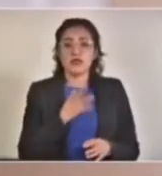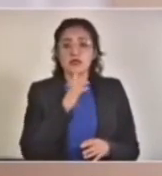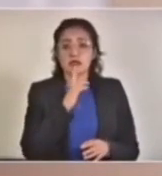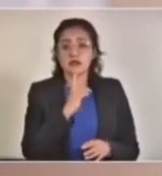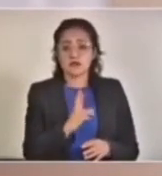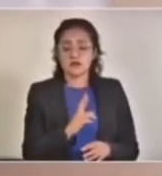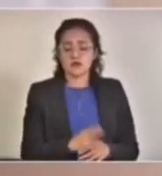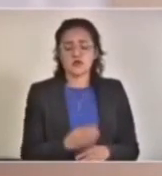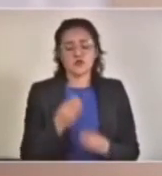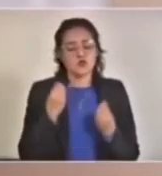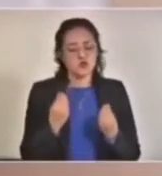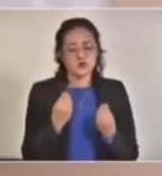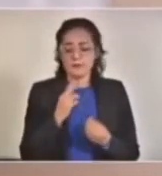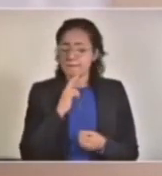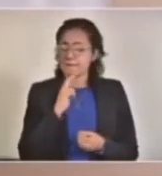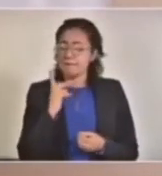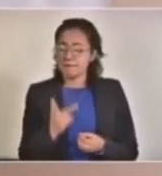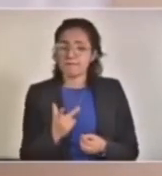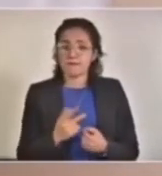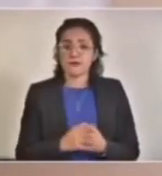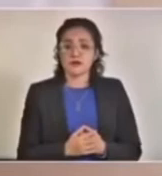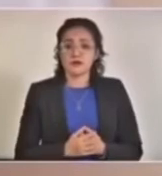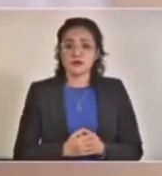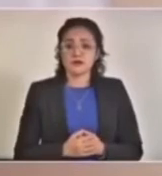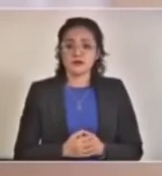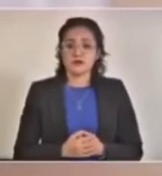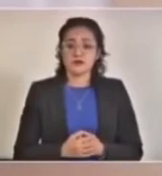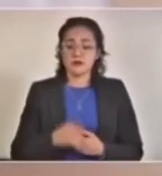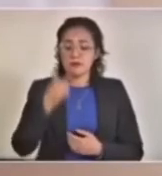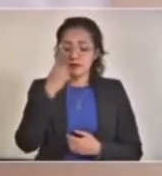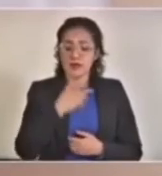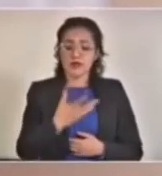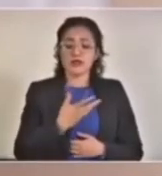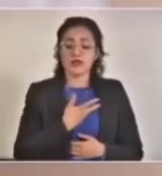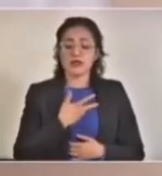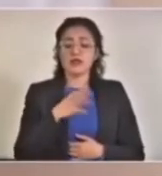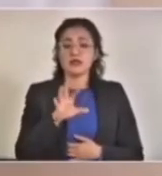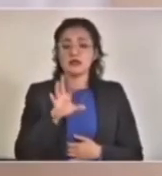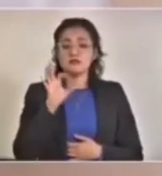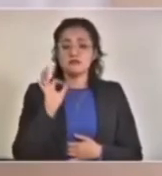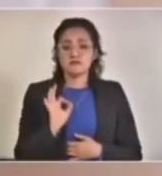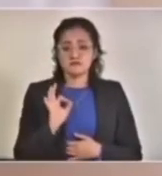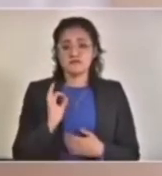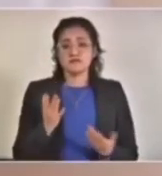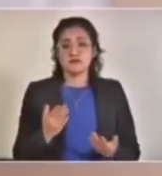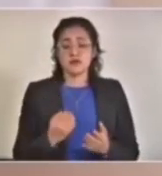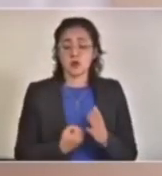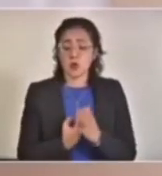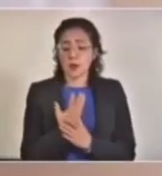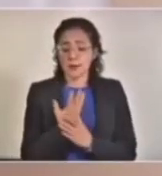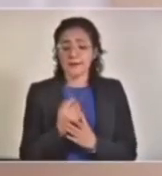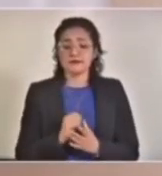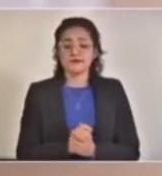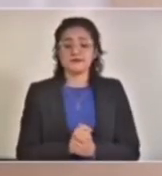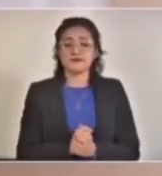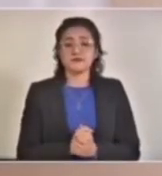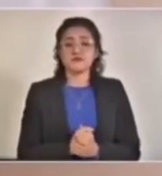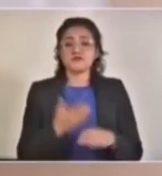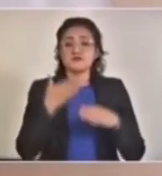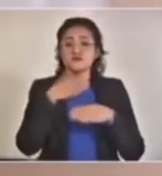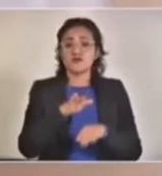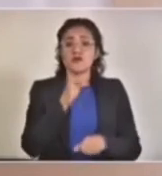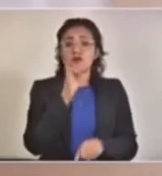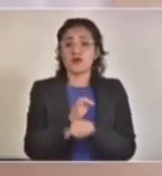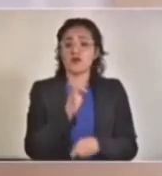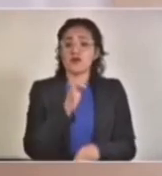mucho mejores mucho mejores para tomar decisiones nuevas sobre